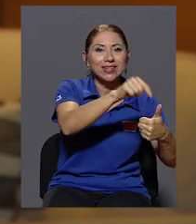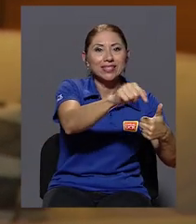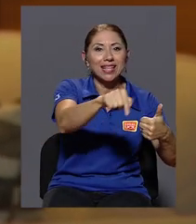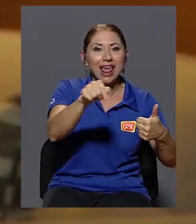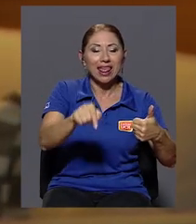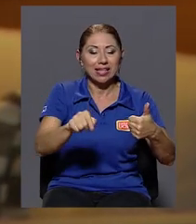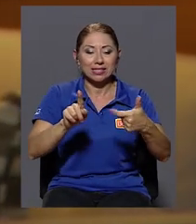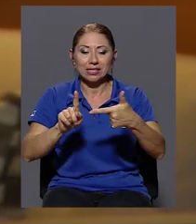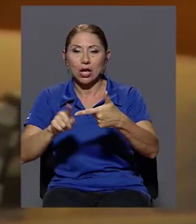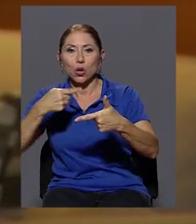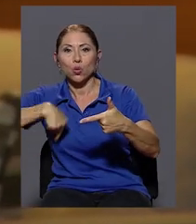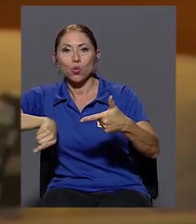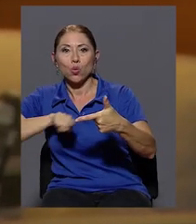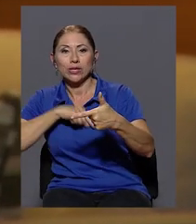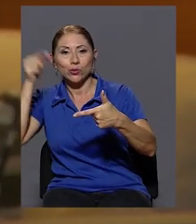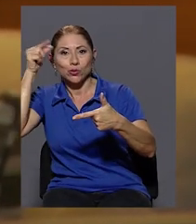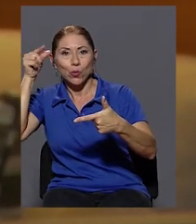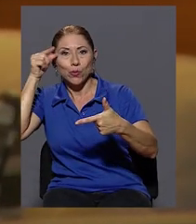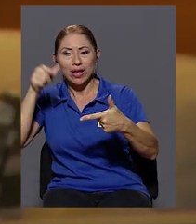estados o gobiernos.